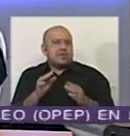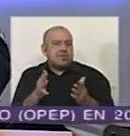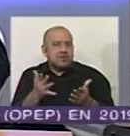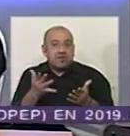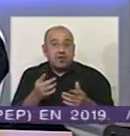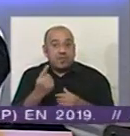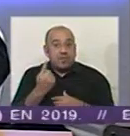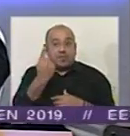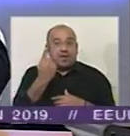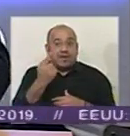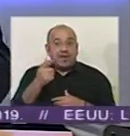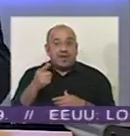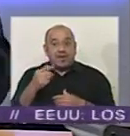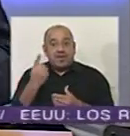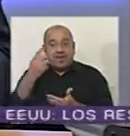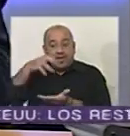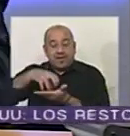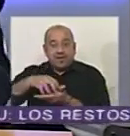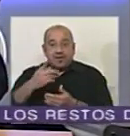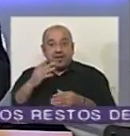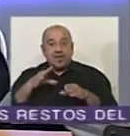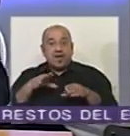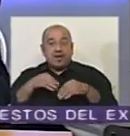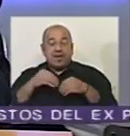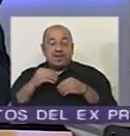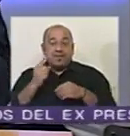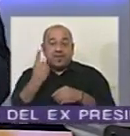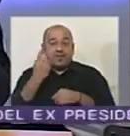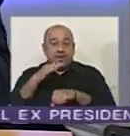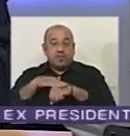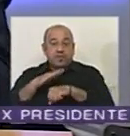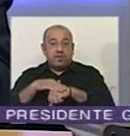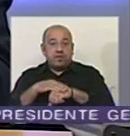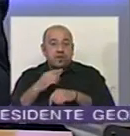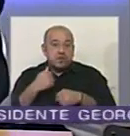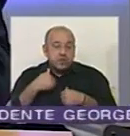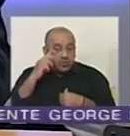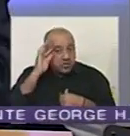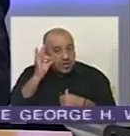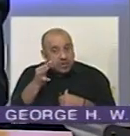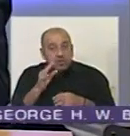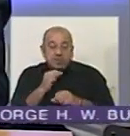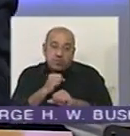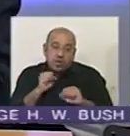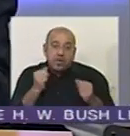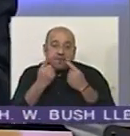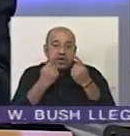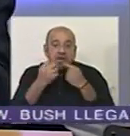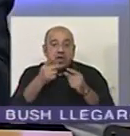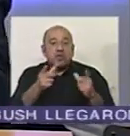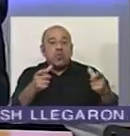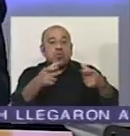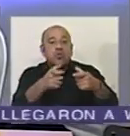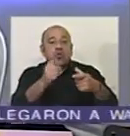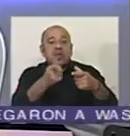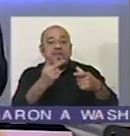es el responsable de la declaración, en términos diplomáticos. Entonces, yo creo que se puede hablar de una cumbre exitosa